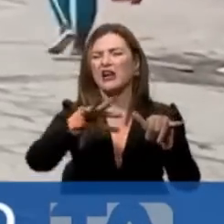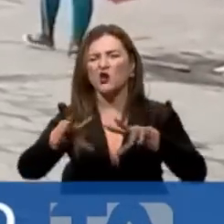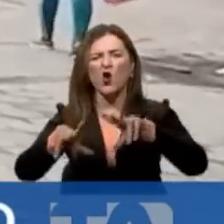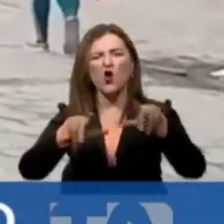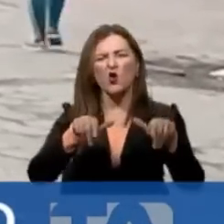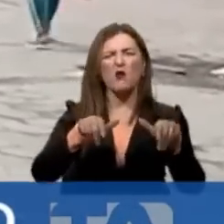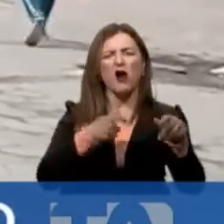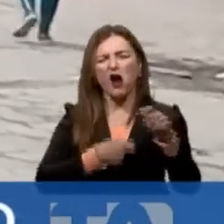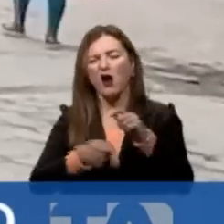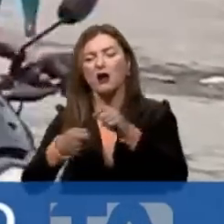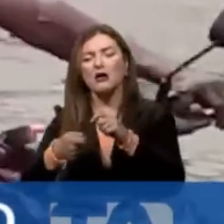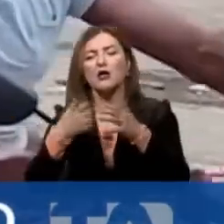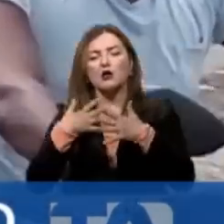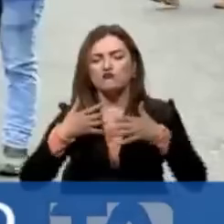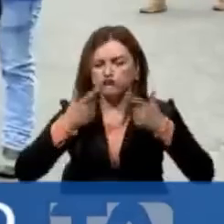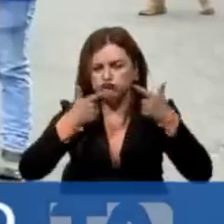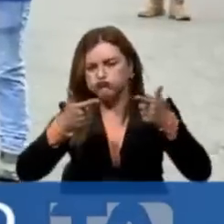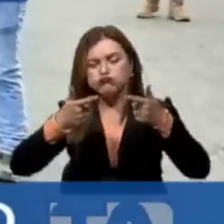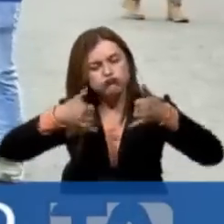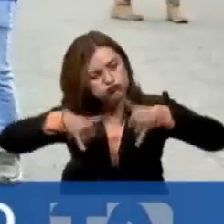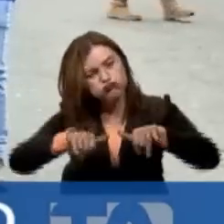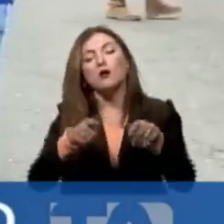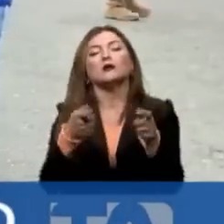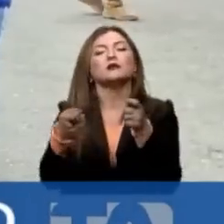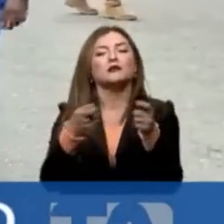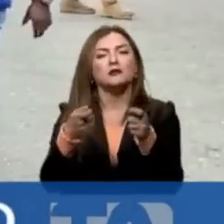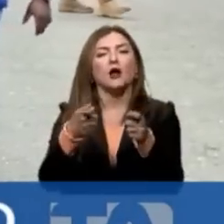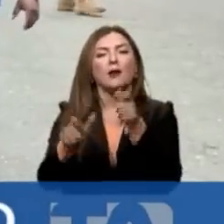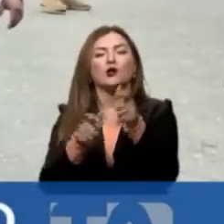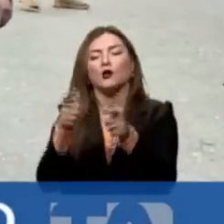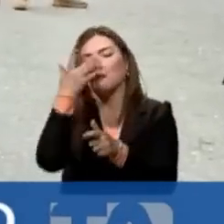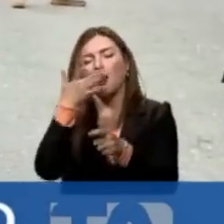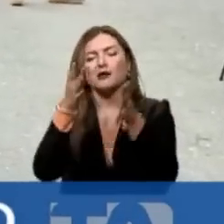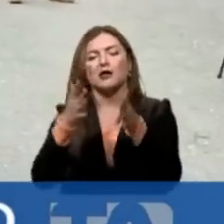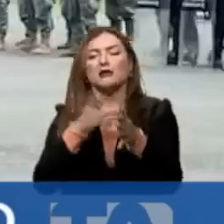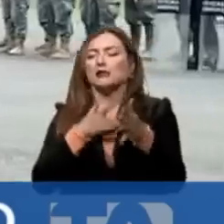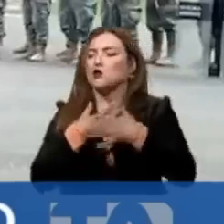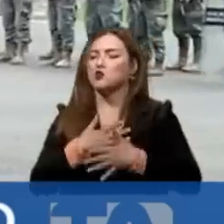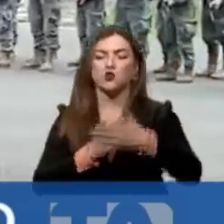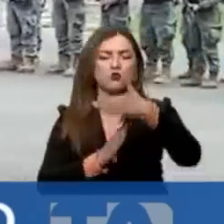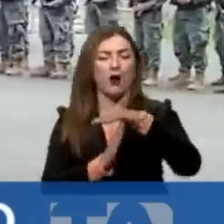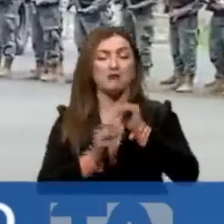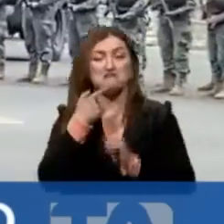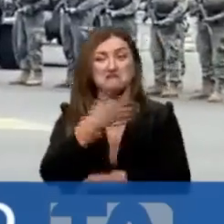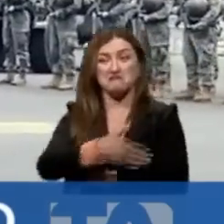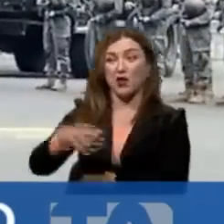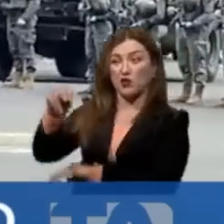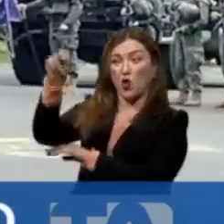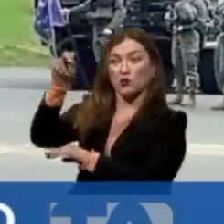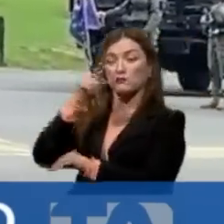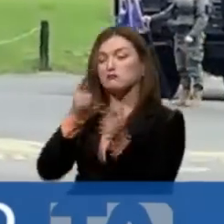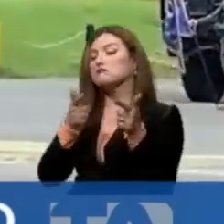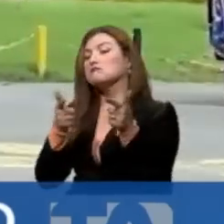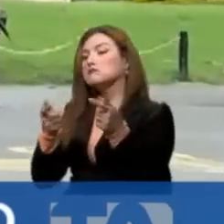la paz y la tranquilidad de los esmeraldeños. Según Luis Lara, ministro de Defensa, se mantendrán vigilantes de la frontera norte, que es por donde